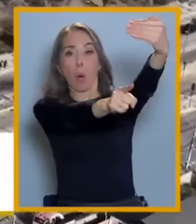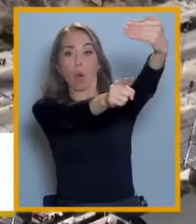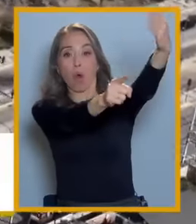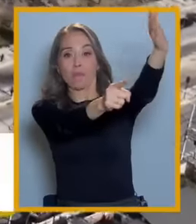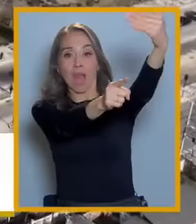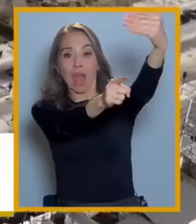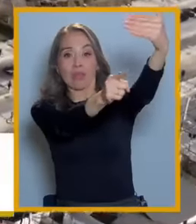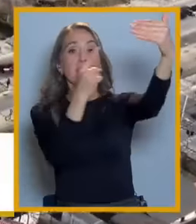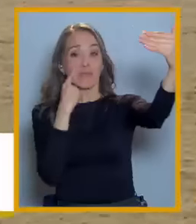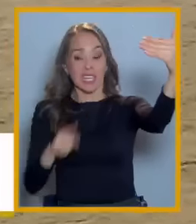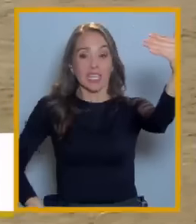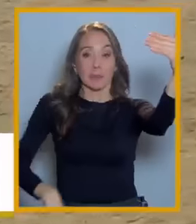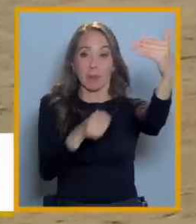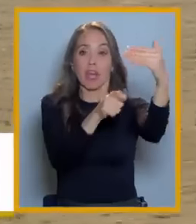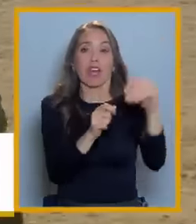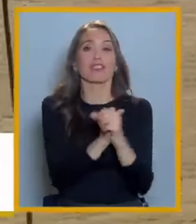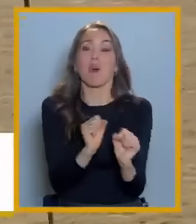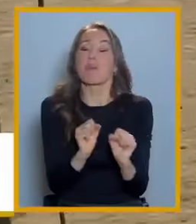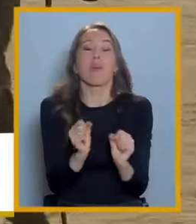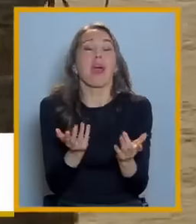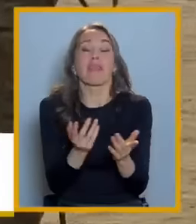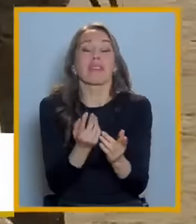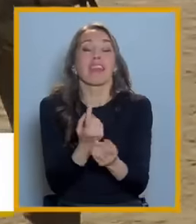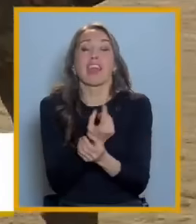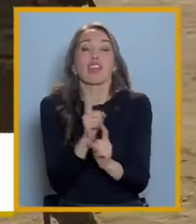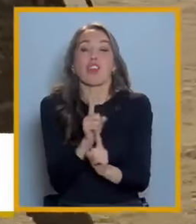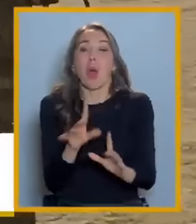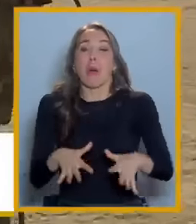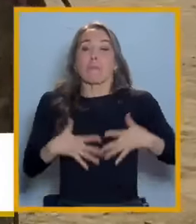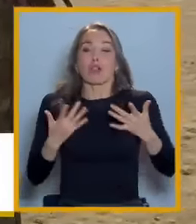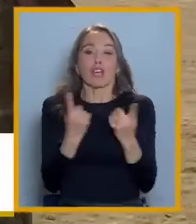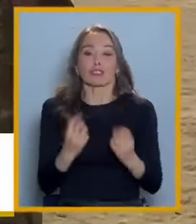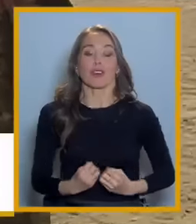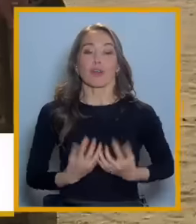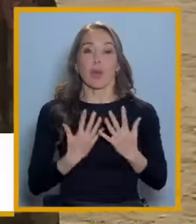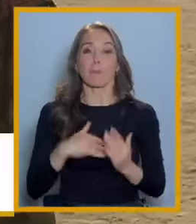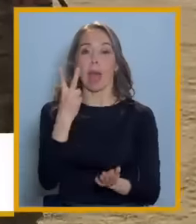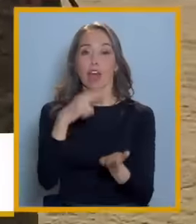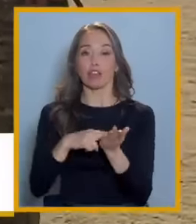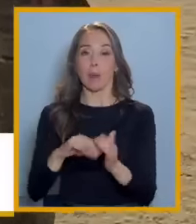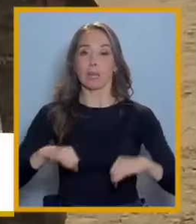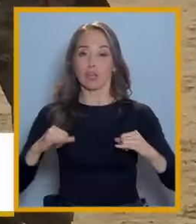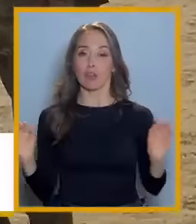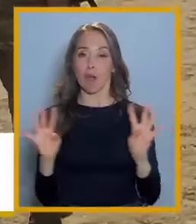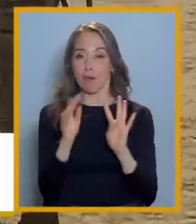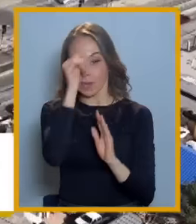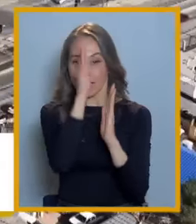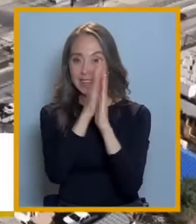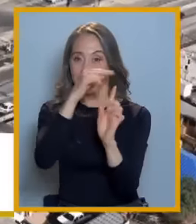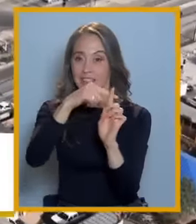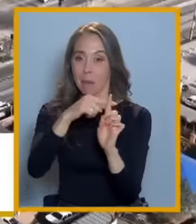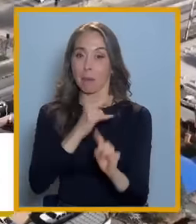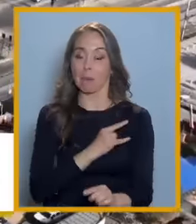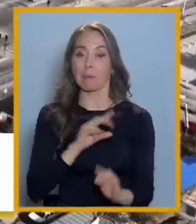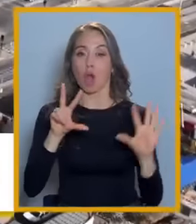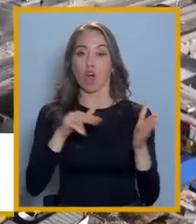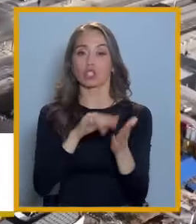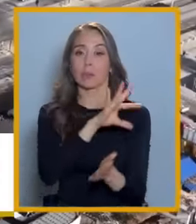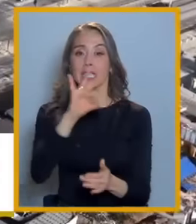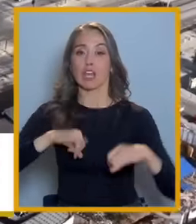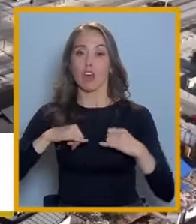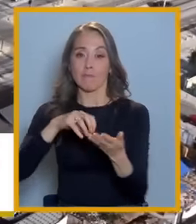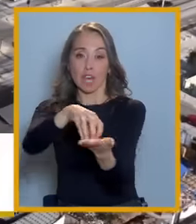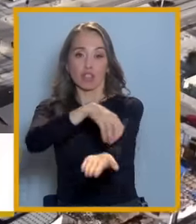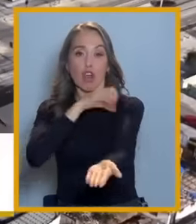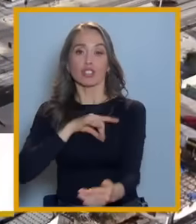es inevitable emocionarse el día de hoy con estos jóvenes. Más de 2.000 jóvenes acá en el Templo Votivo Maipú y más de 8.500 jóvenes a lo largo de